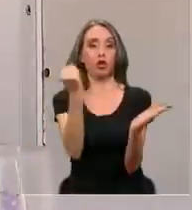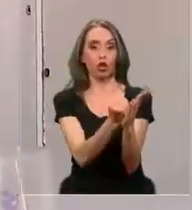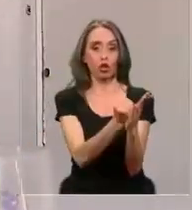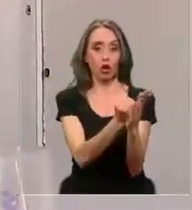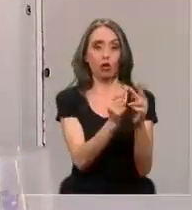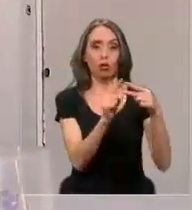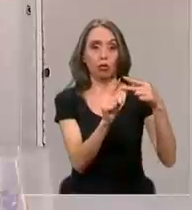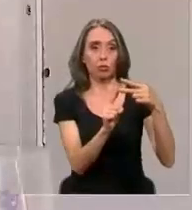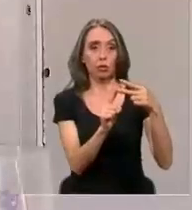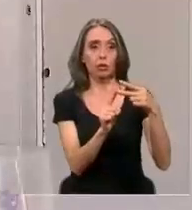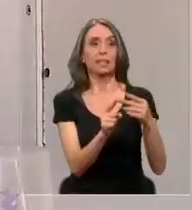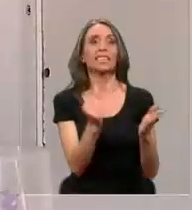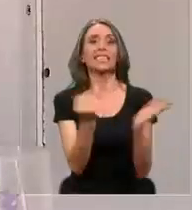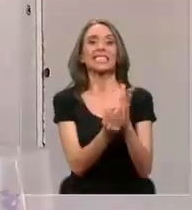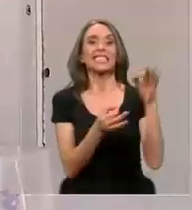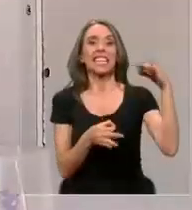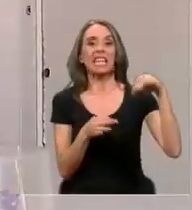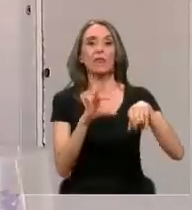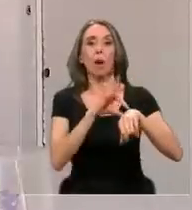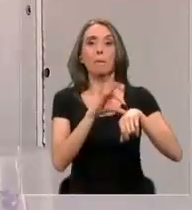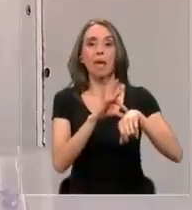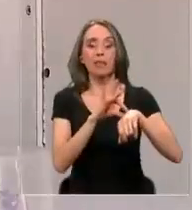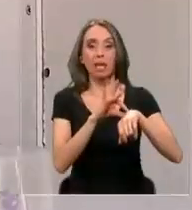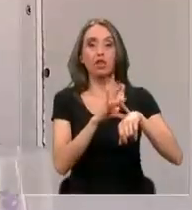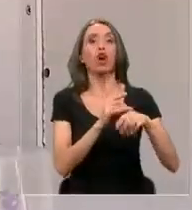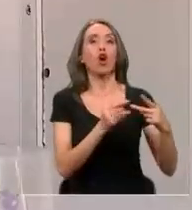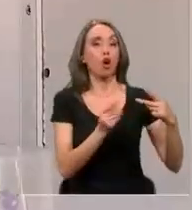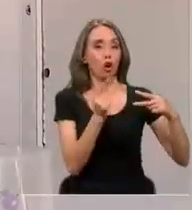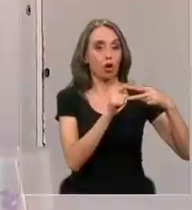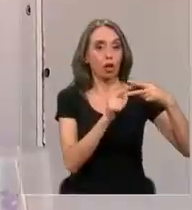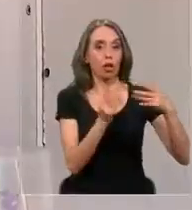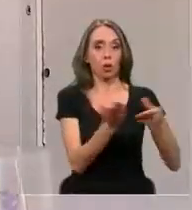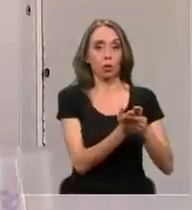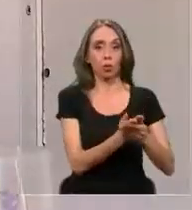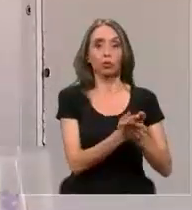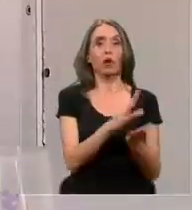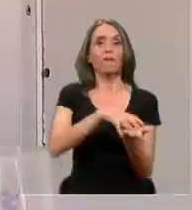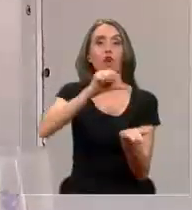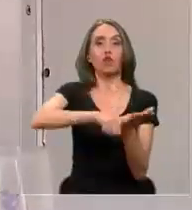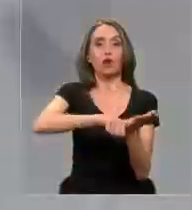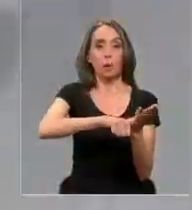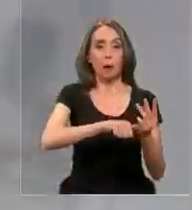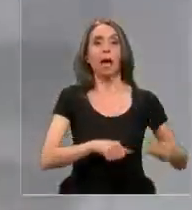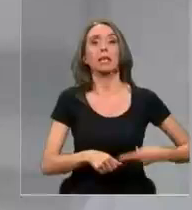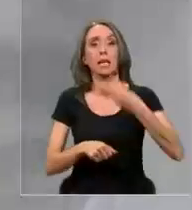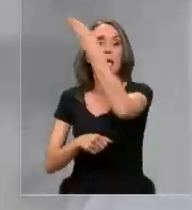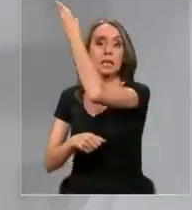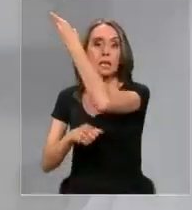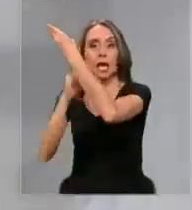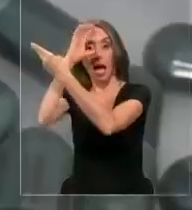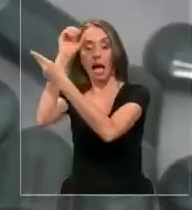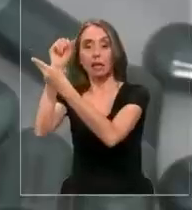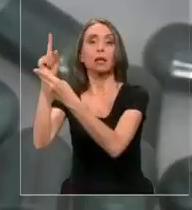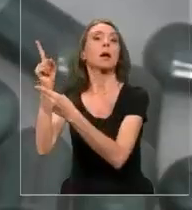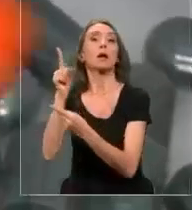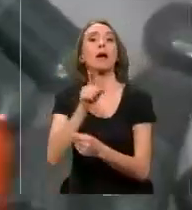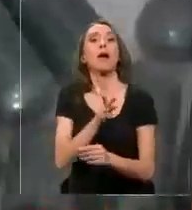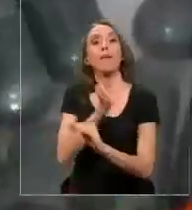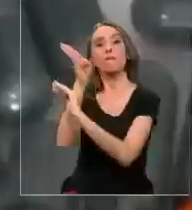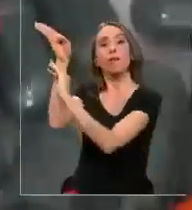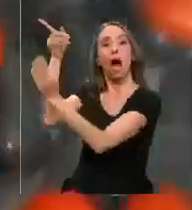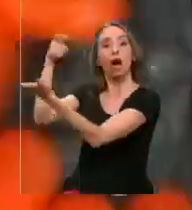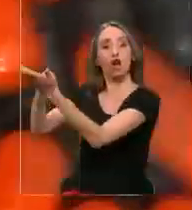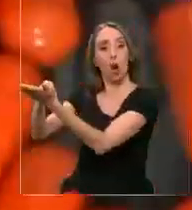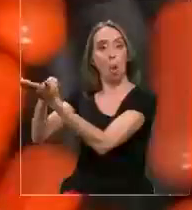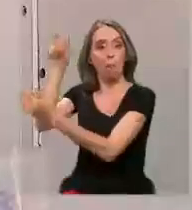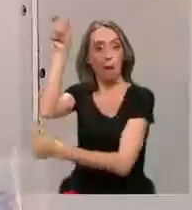porque hay que tener un certificado médico y la fotocopia de mi carnet y la persona va a lo compra